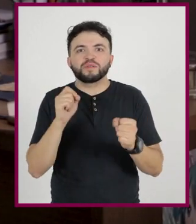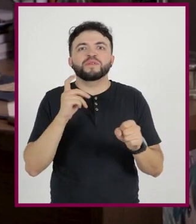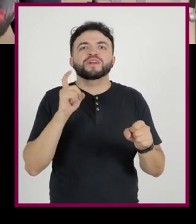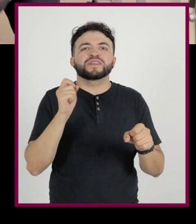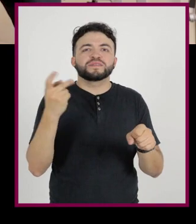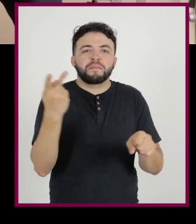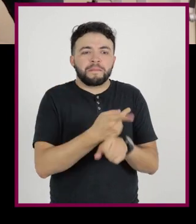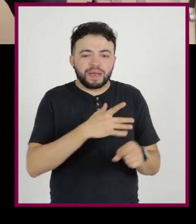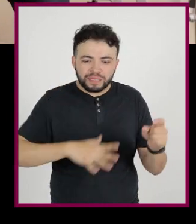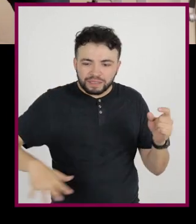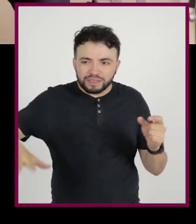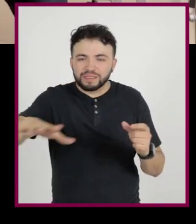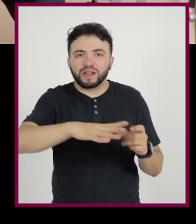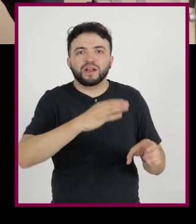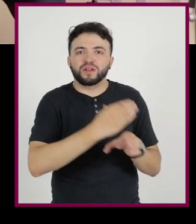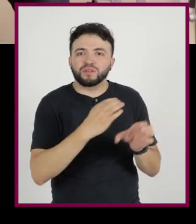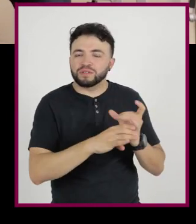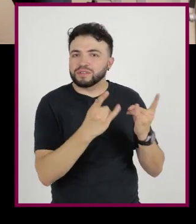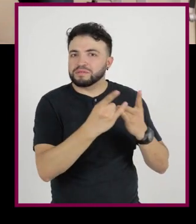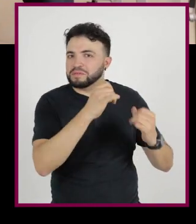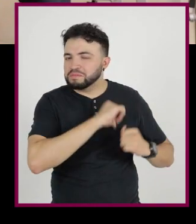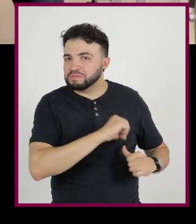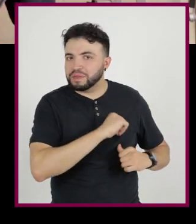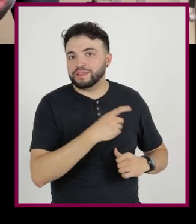o las influencias del autor o autora.